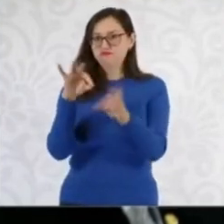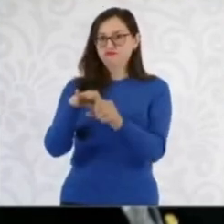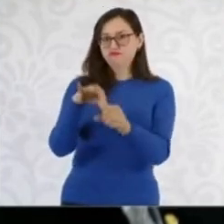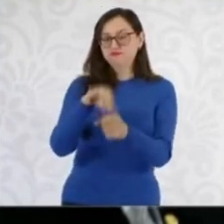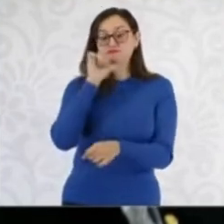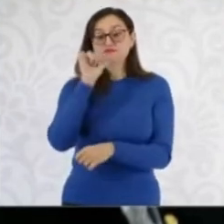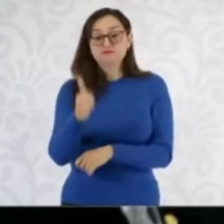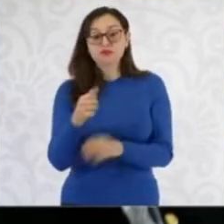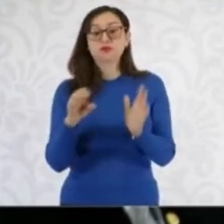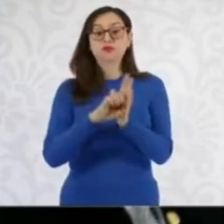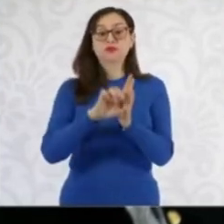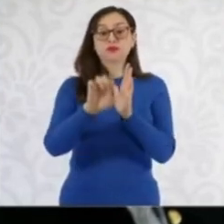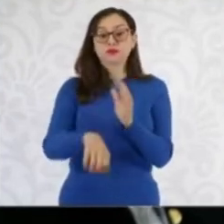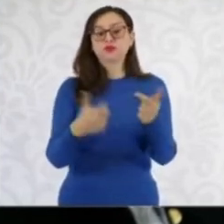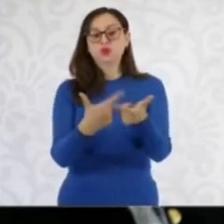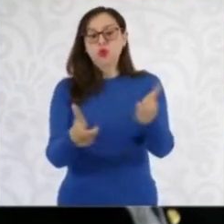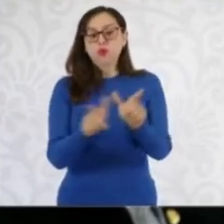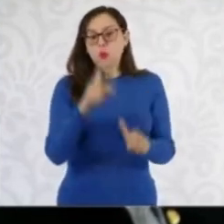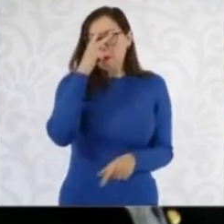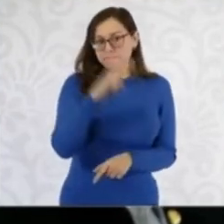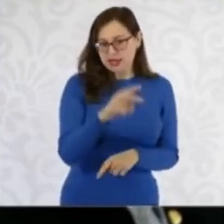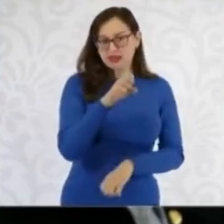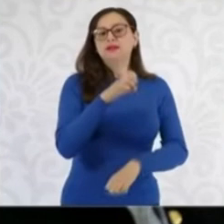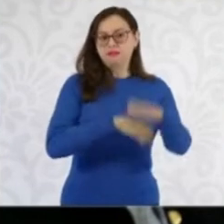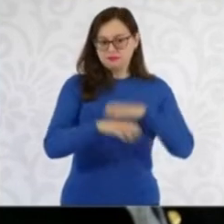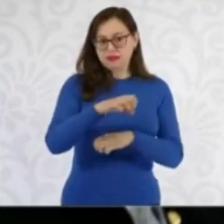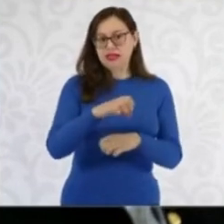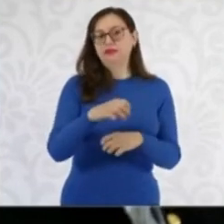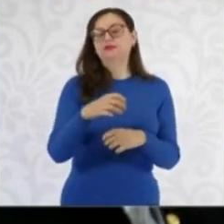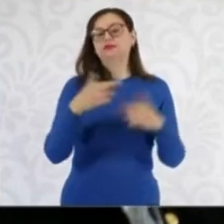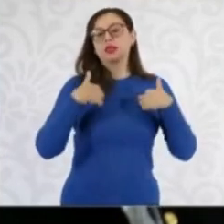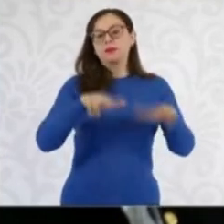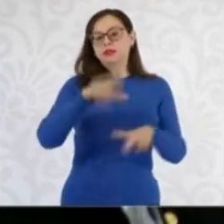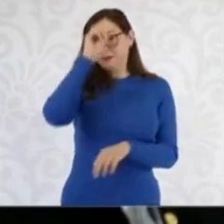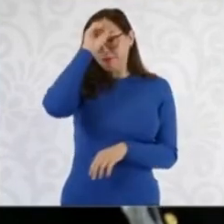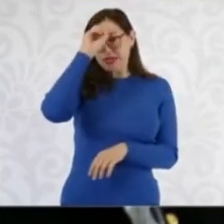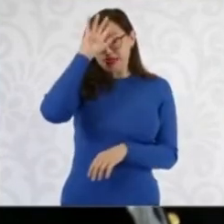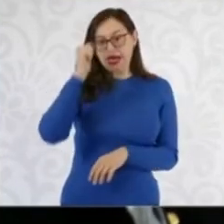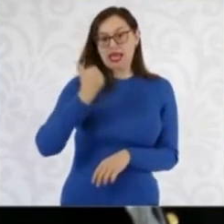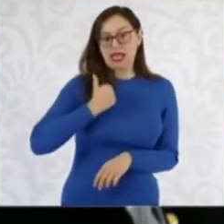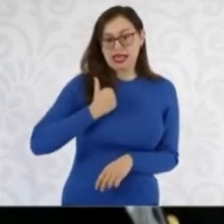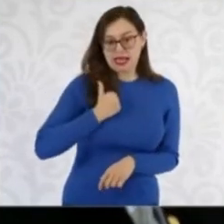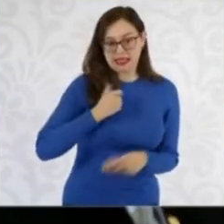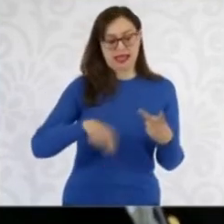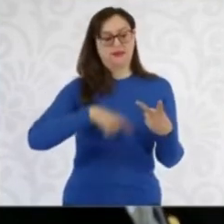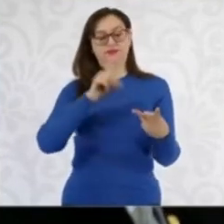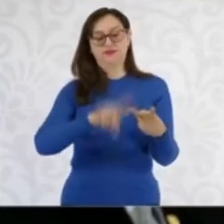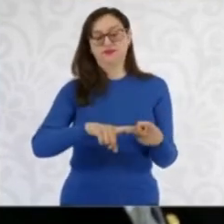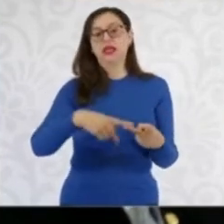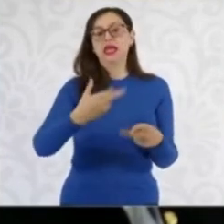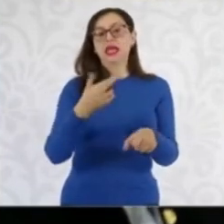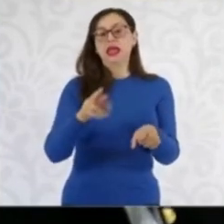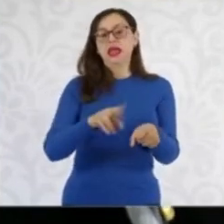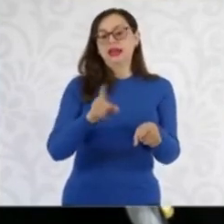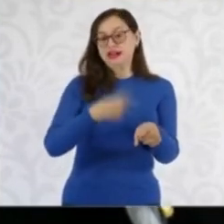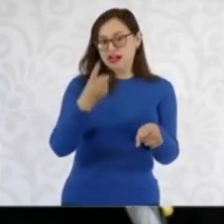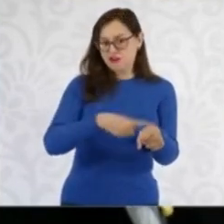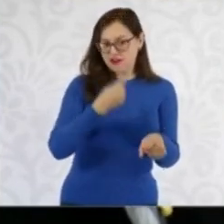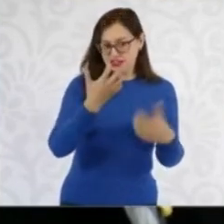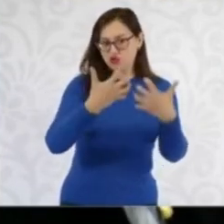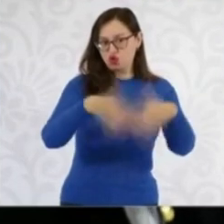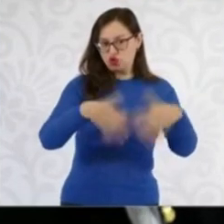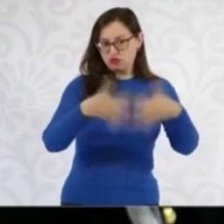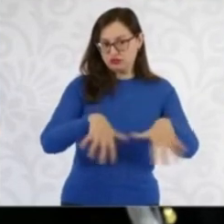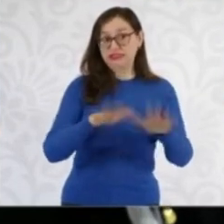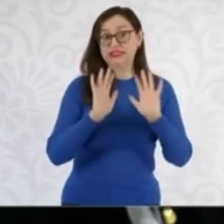Grupo México o la Camimex, que representa a estas mineras canadienses, las refresqueras, ya están ahí presionando pues